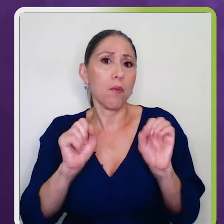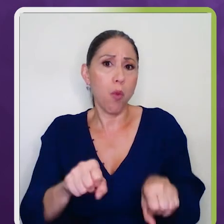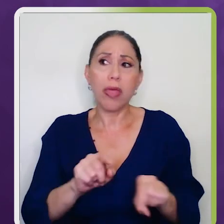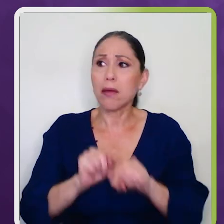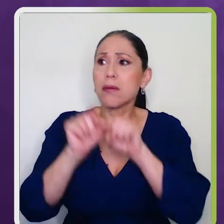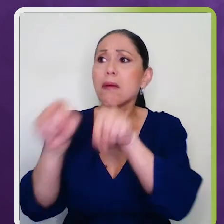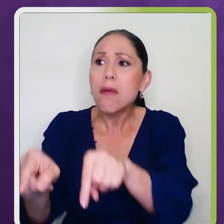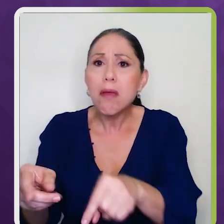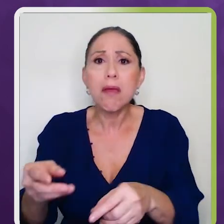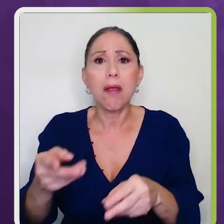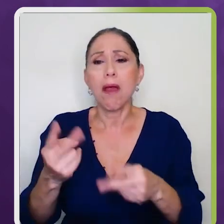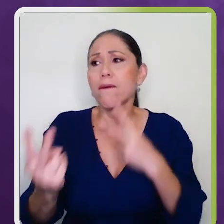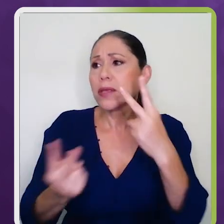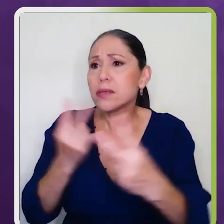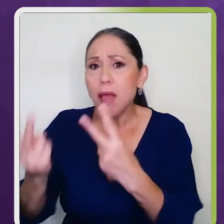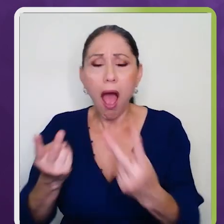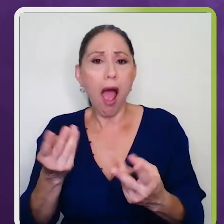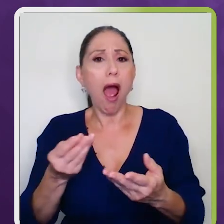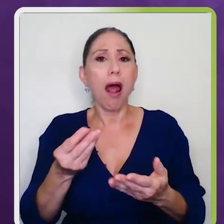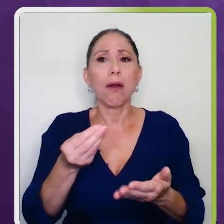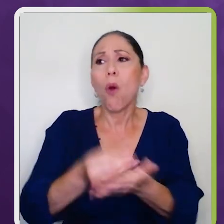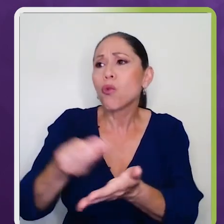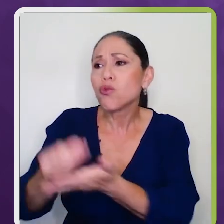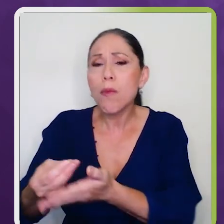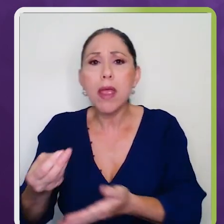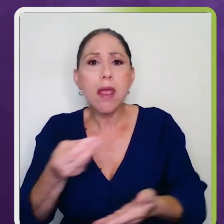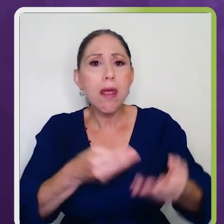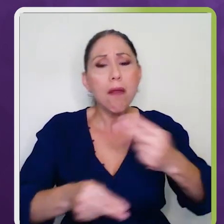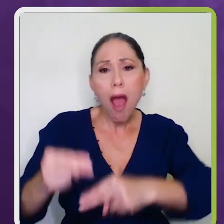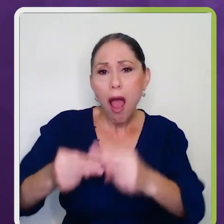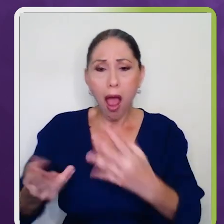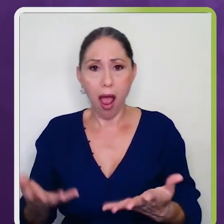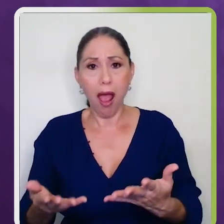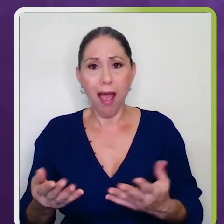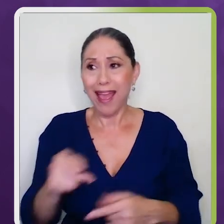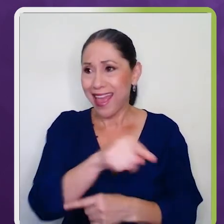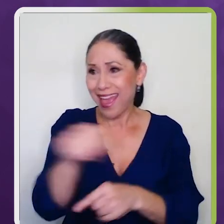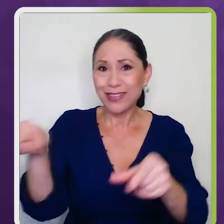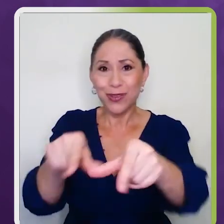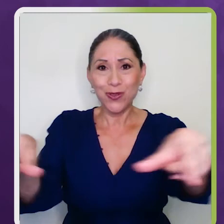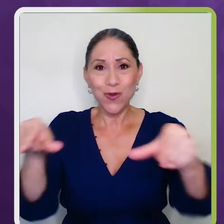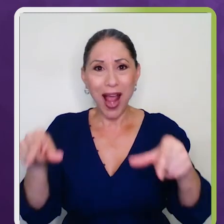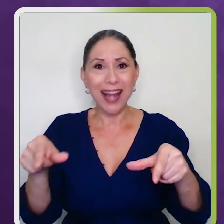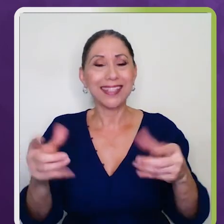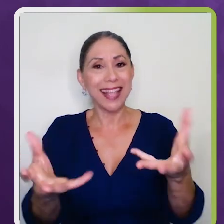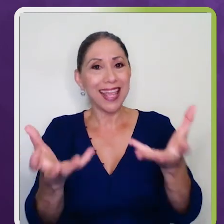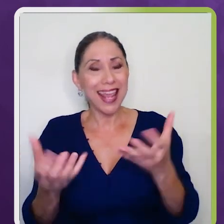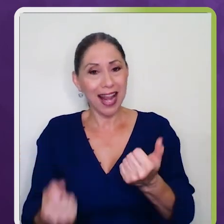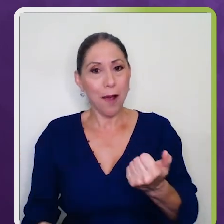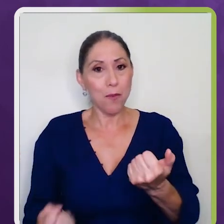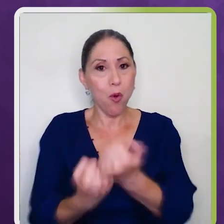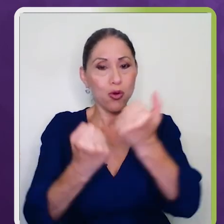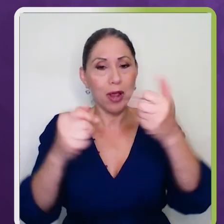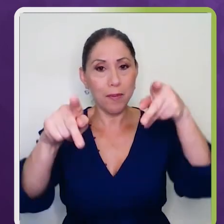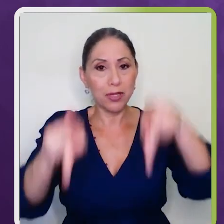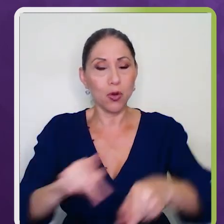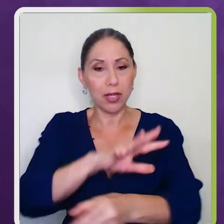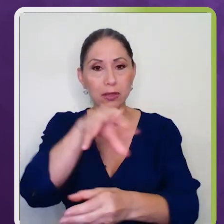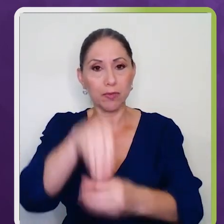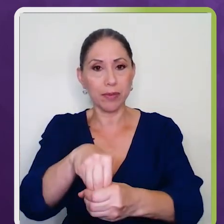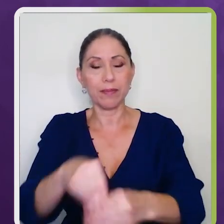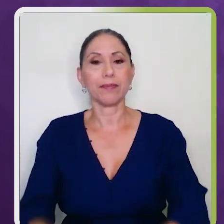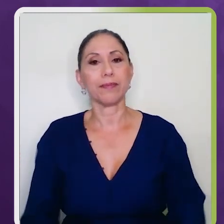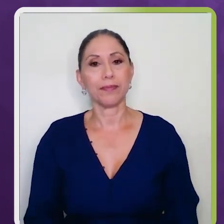pues consumiendo sus servicios y visitando estos lugares que se han puesto la camiseta para la inclusión de todas las personas?